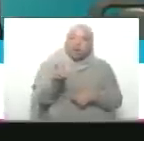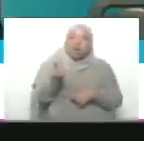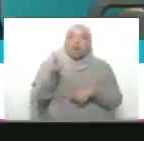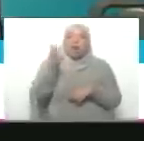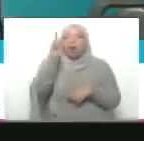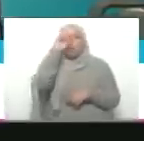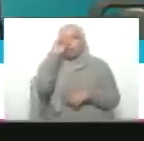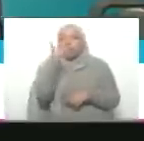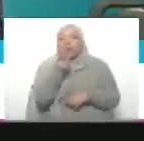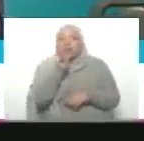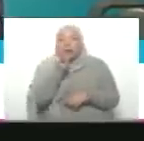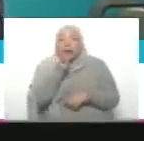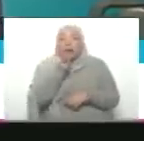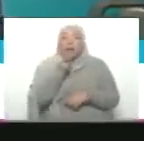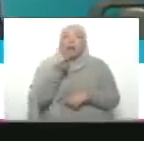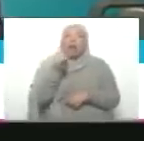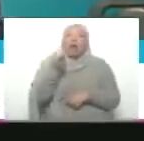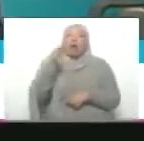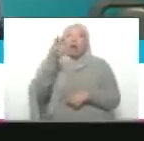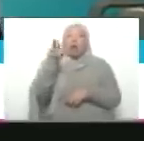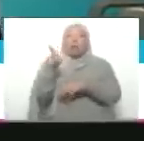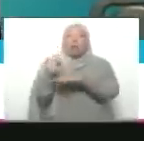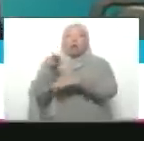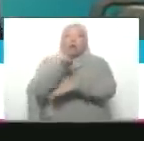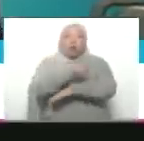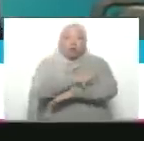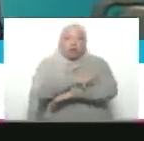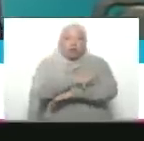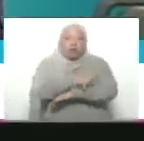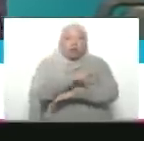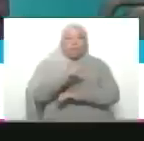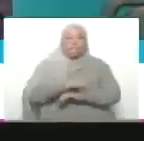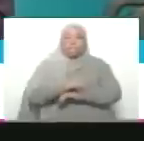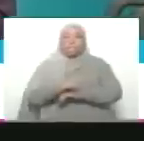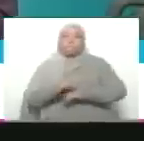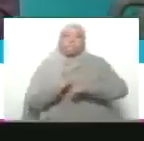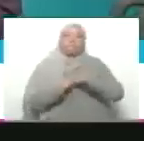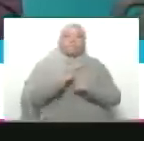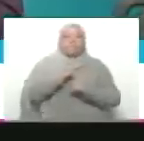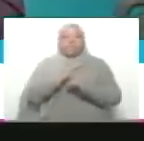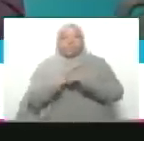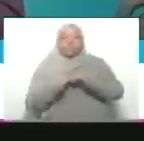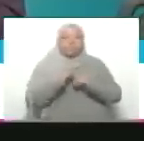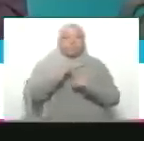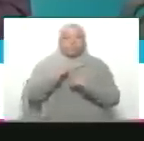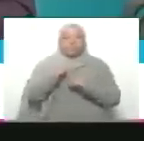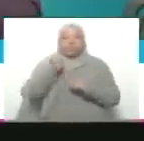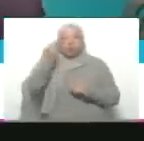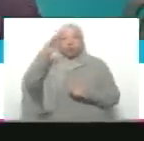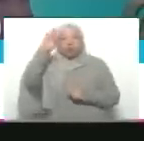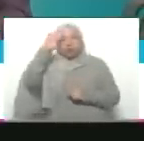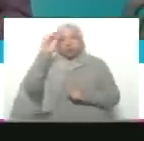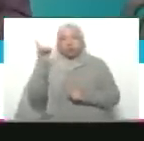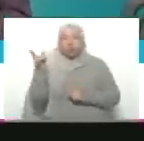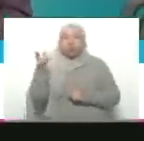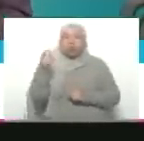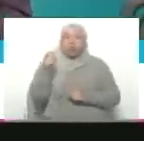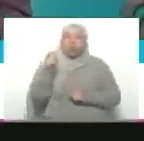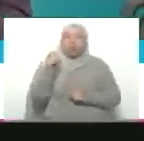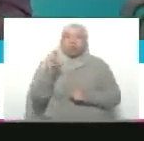pero que tiene como marca fundamentalmente los ritmos de Cuba la guaracha El